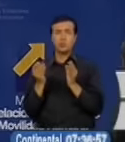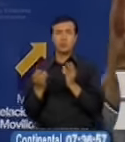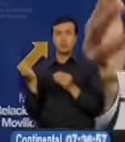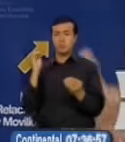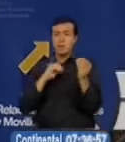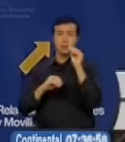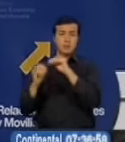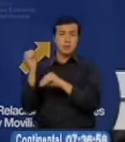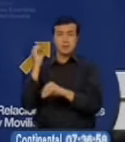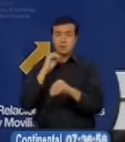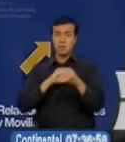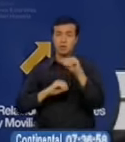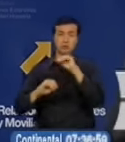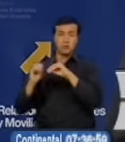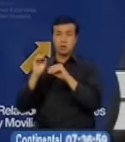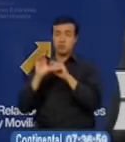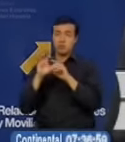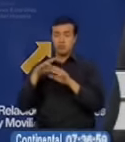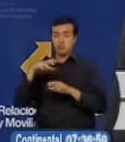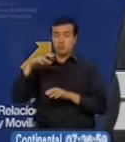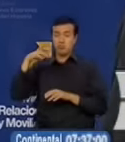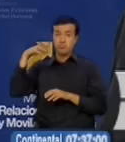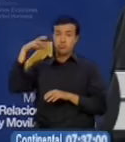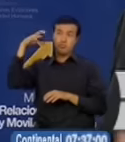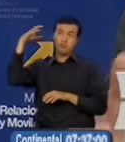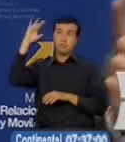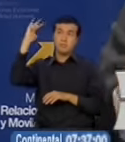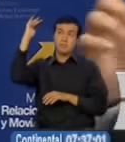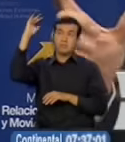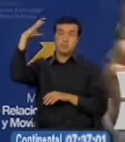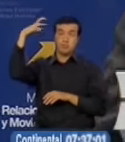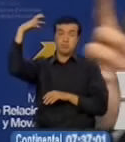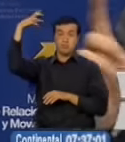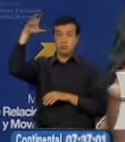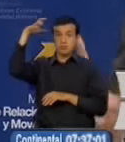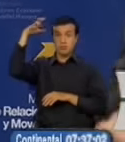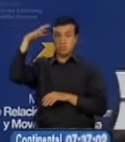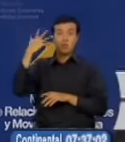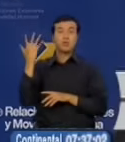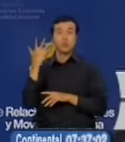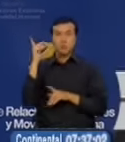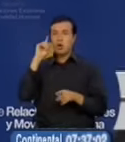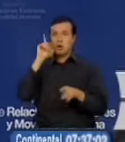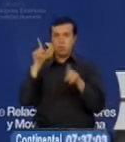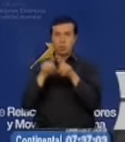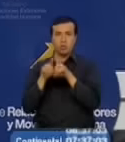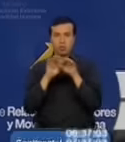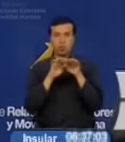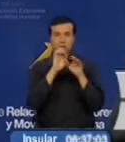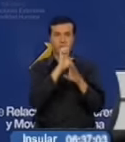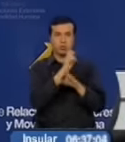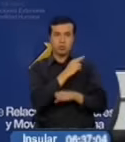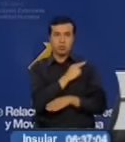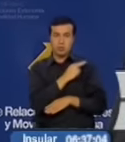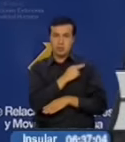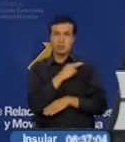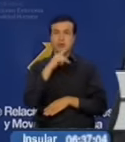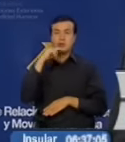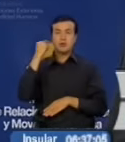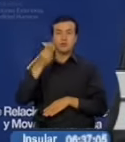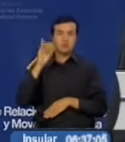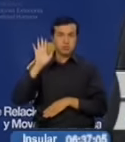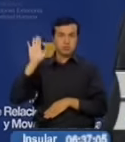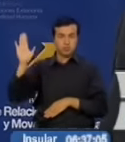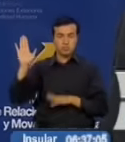la fabricación de un satélite ecuatoriano hecho de forma mancomunada entre la Universidad del Suroeste de